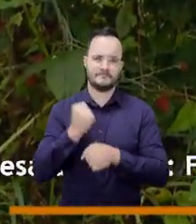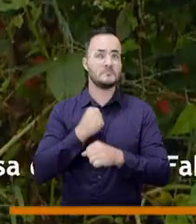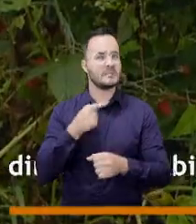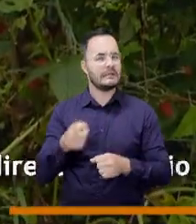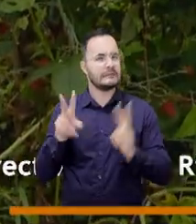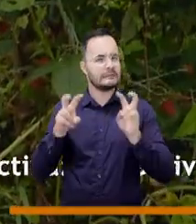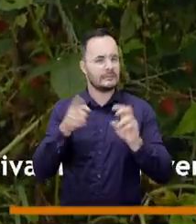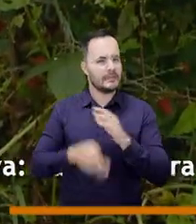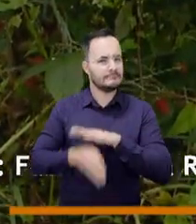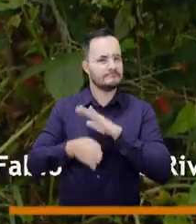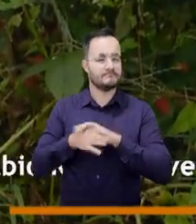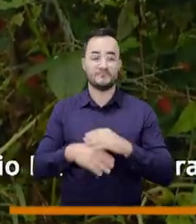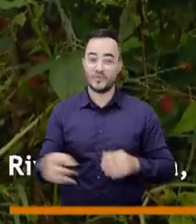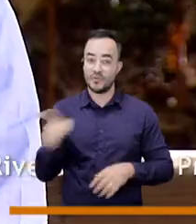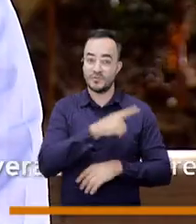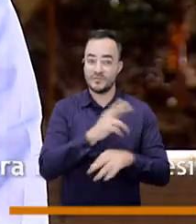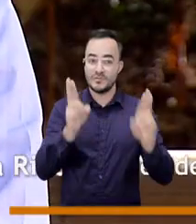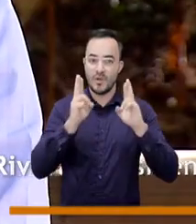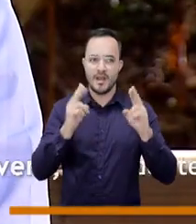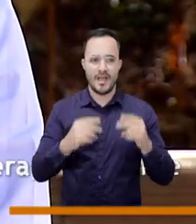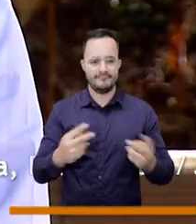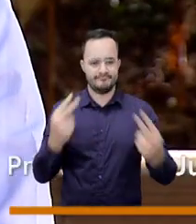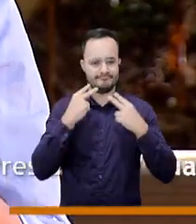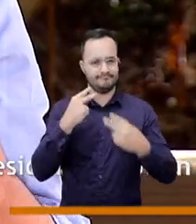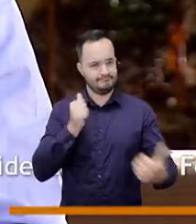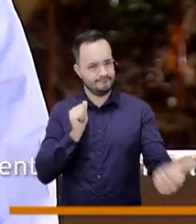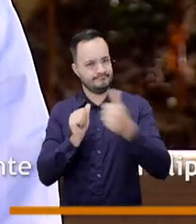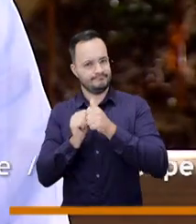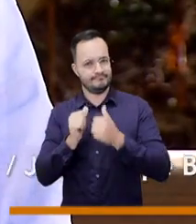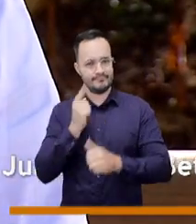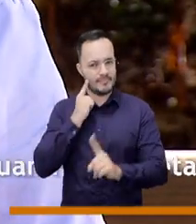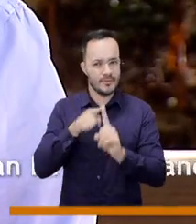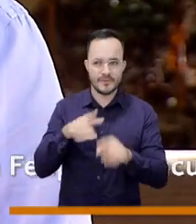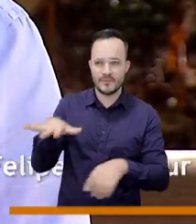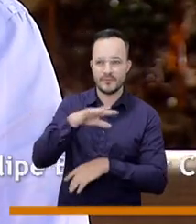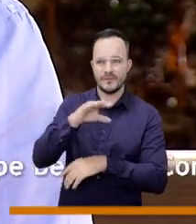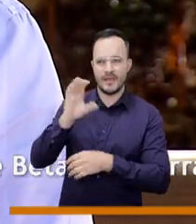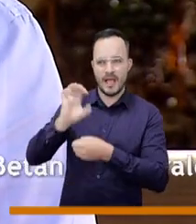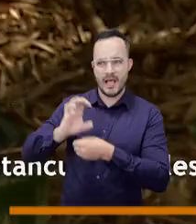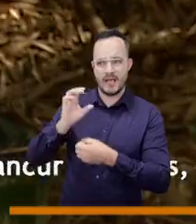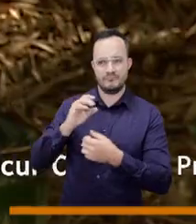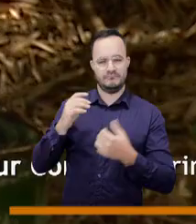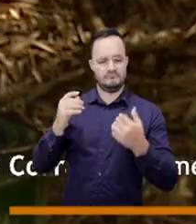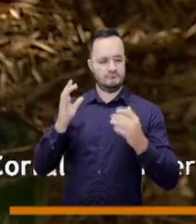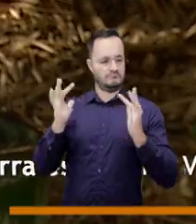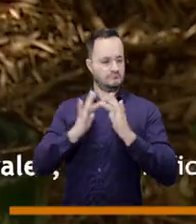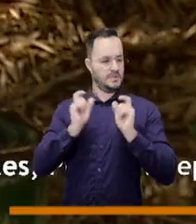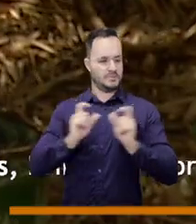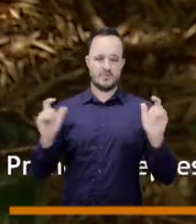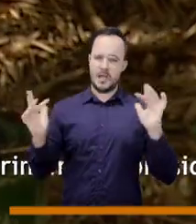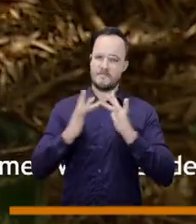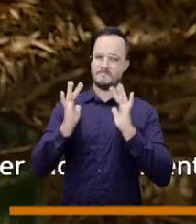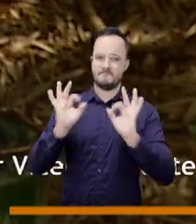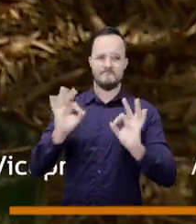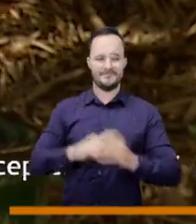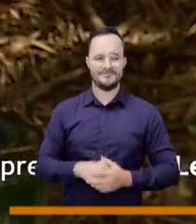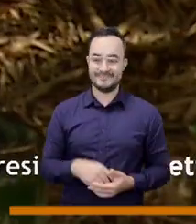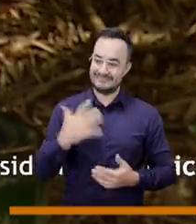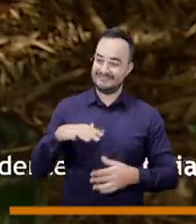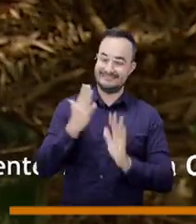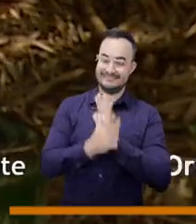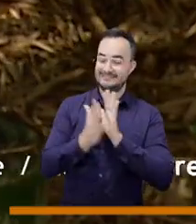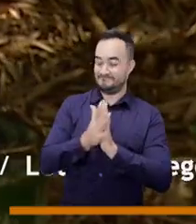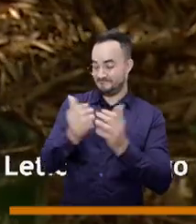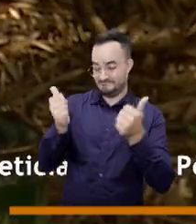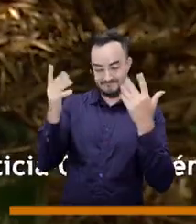trabajando esta agenda y acompáñenme para que sigamos haciendo de Medellín una ciudad para la gente. Oiga, pues bueno, muy apasionante todo,